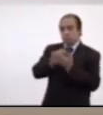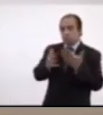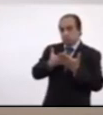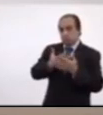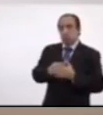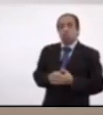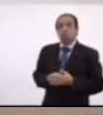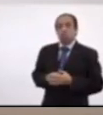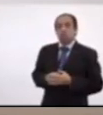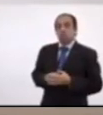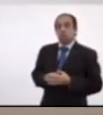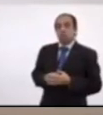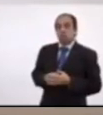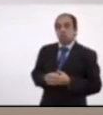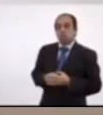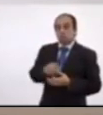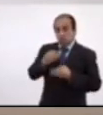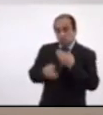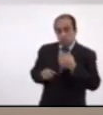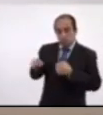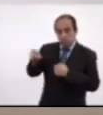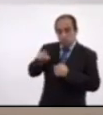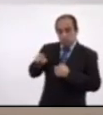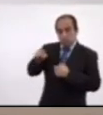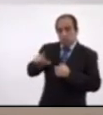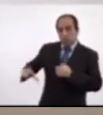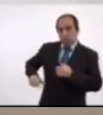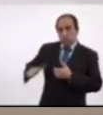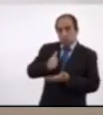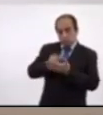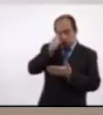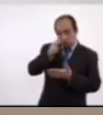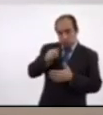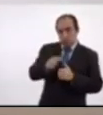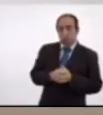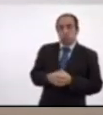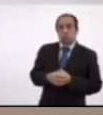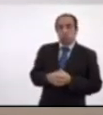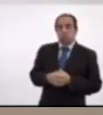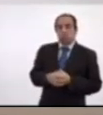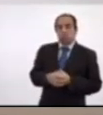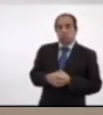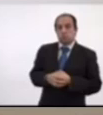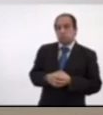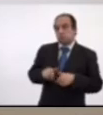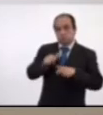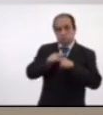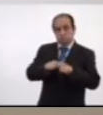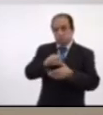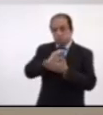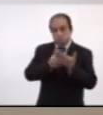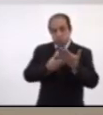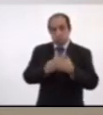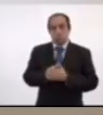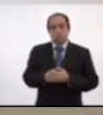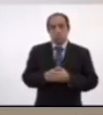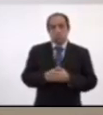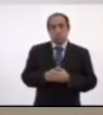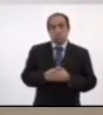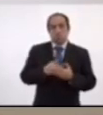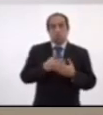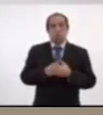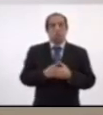prácticamente todos ellos por el gobierno de la Ciudad de México, y se mantienen sus contratos, se renuevan